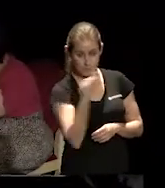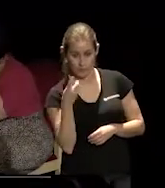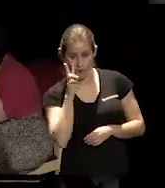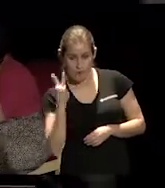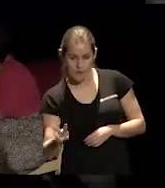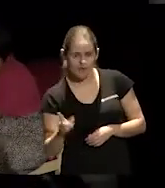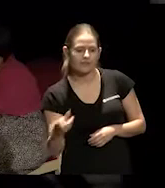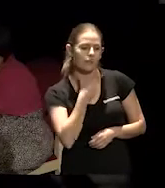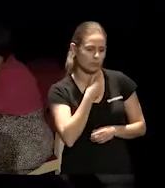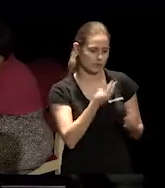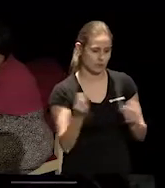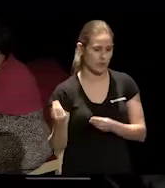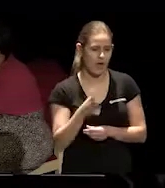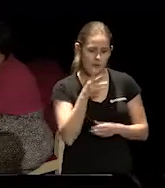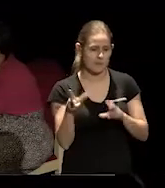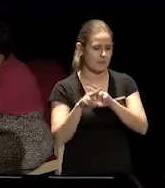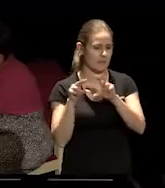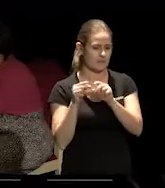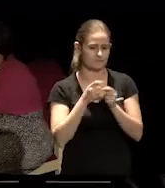Los dejo con el vídeo. Volumen.